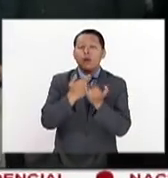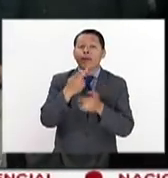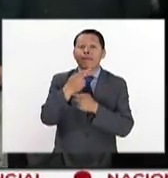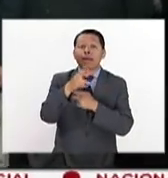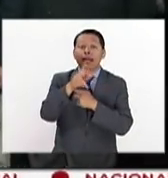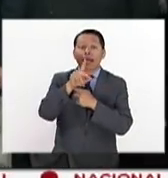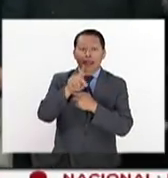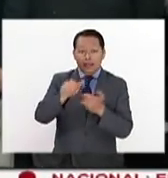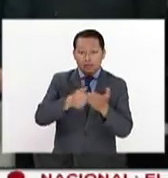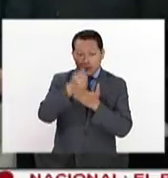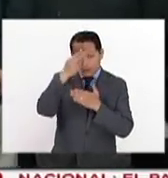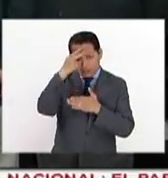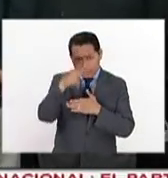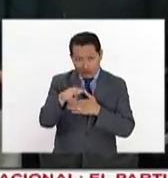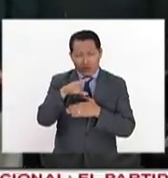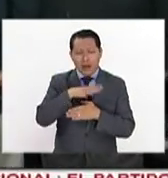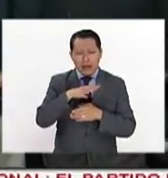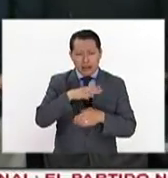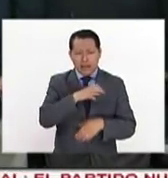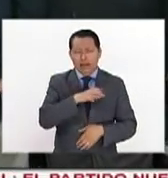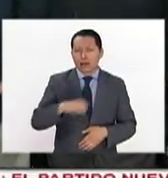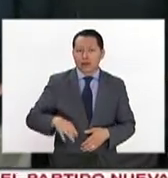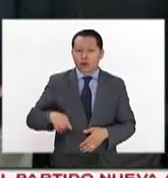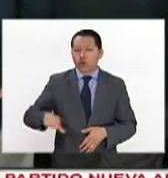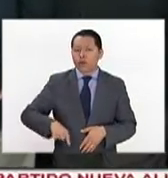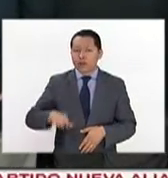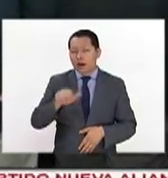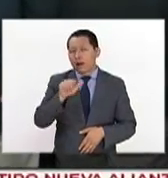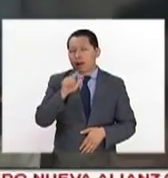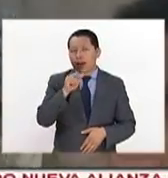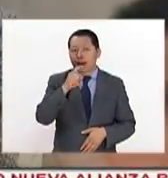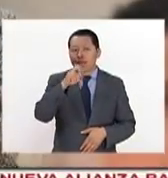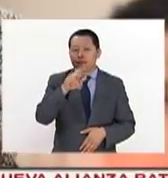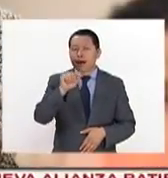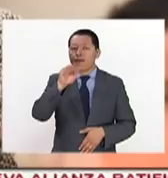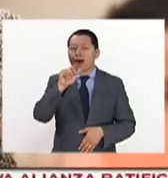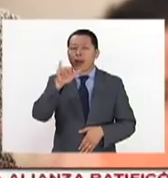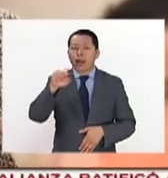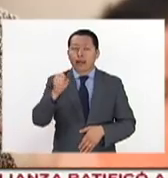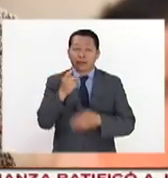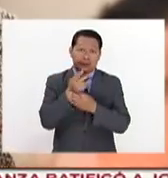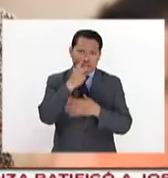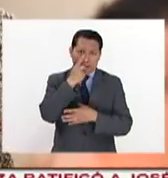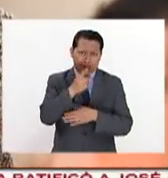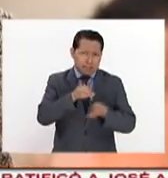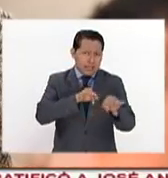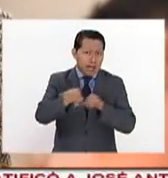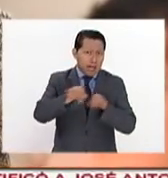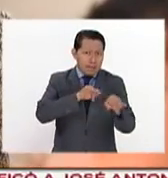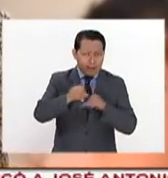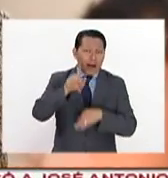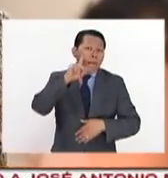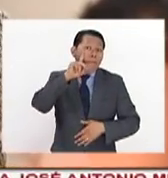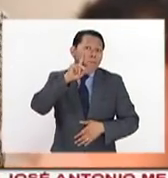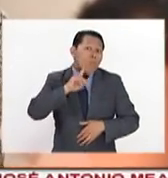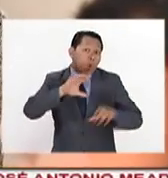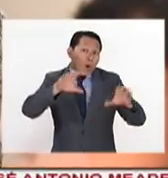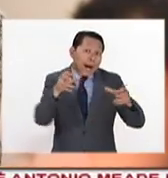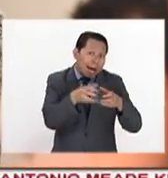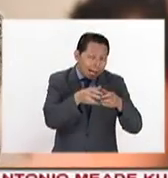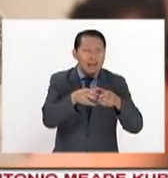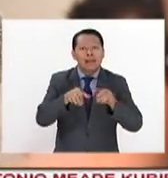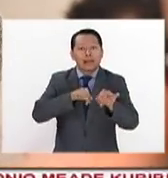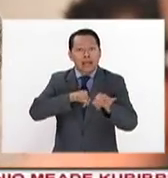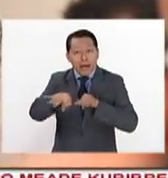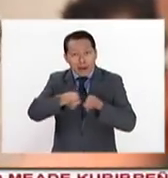Ciudad de México se otorgó la candidatura al gobierno local a Alejandra Barrales, quien aseguró que va a trabajar por los derechos de las mujeres, los trabajadores